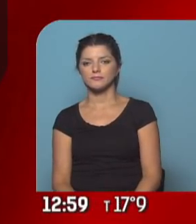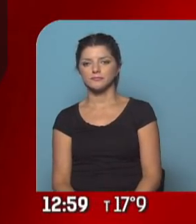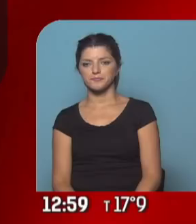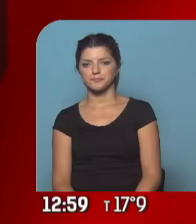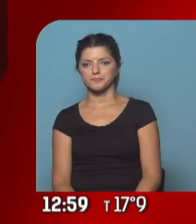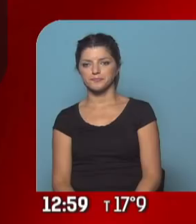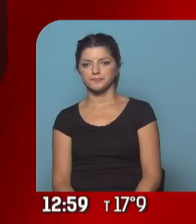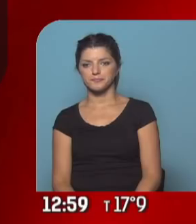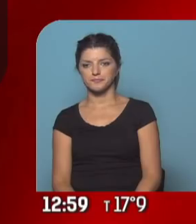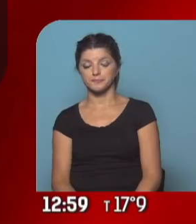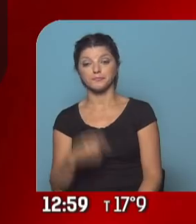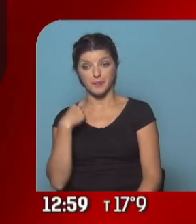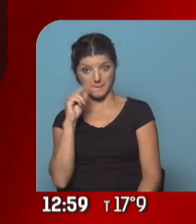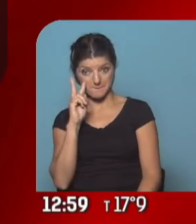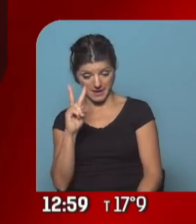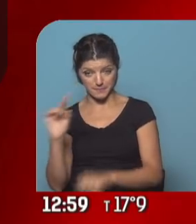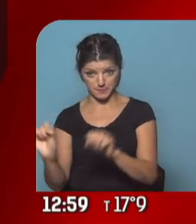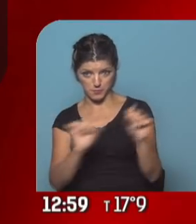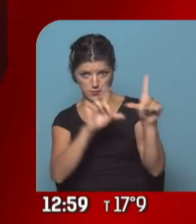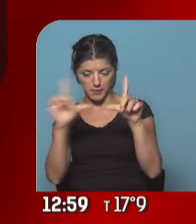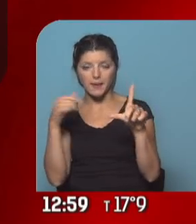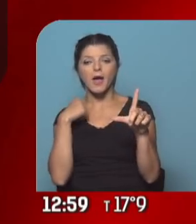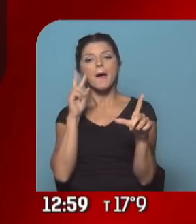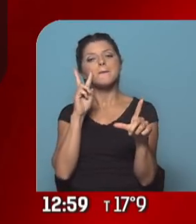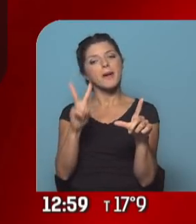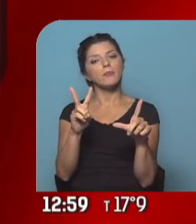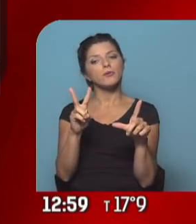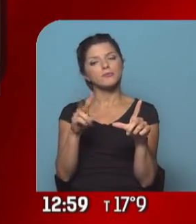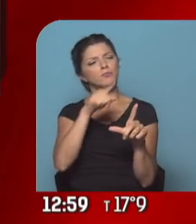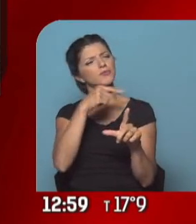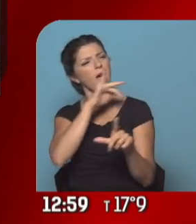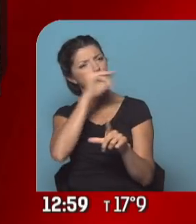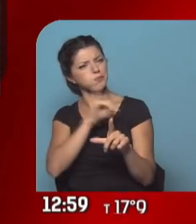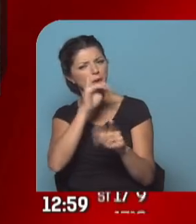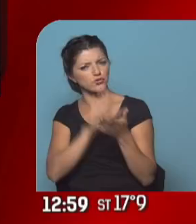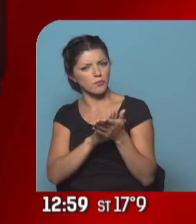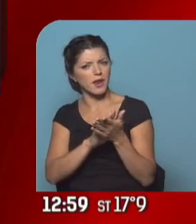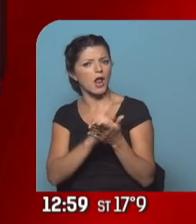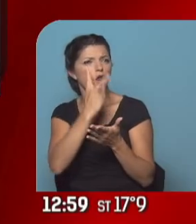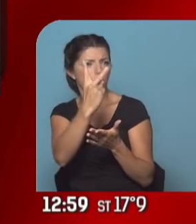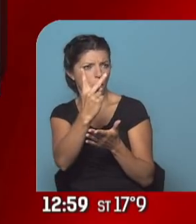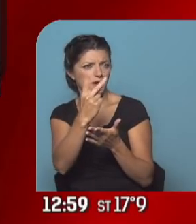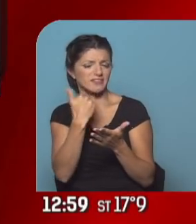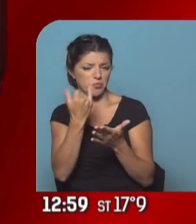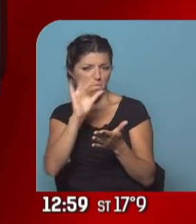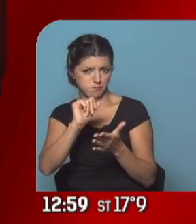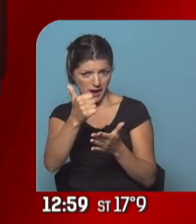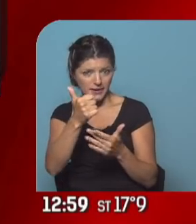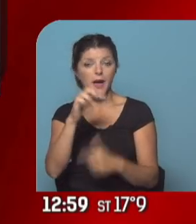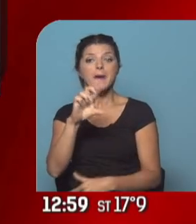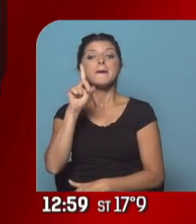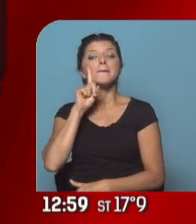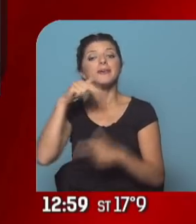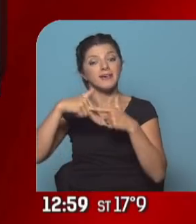Ahí estamos viendo esas imágenes en donde vemos, vos hablabas de los 2 primeros que llegarían, estamos hablando de Sebastián